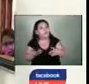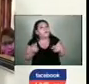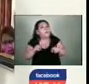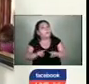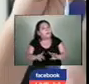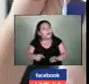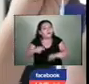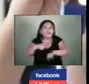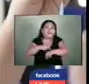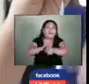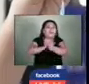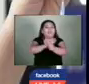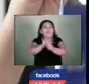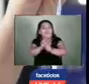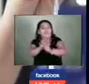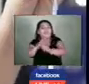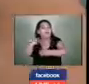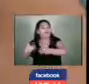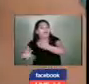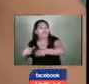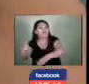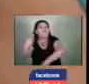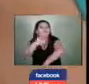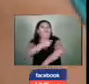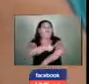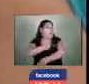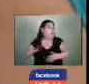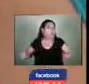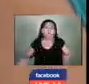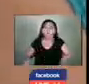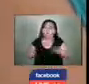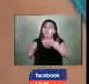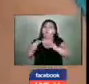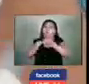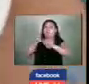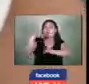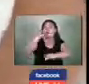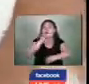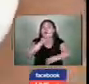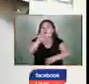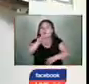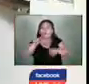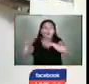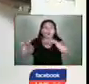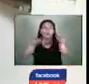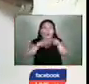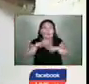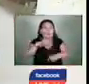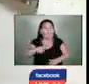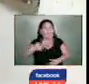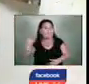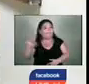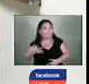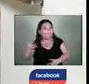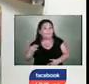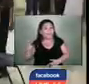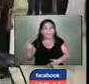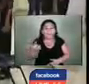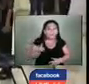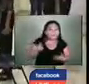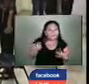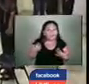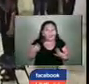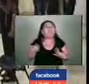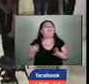medio de una pandemia y un proceso de vacunación abierto para los mayores de 12 años es necesario. Estas personas esperan pronto